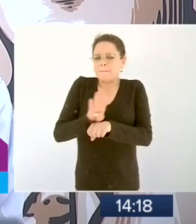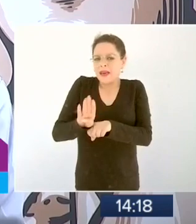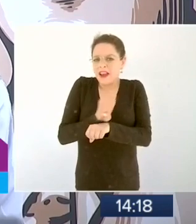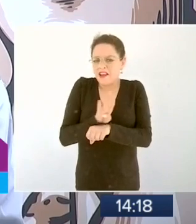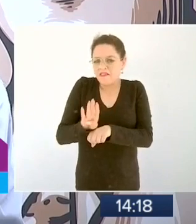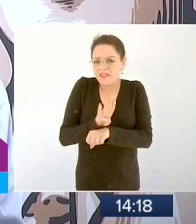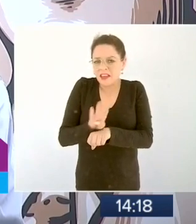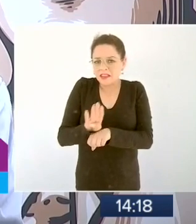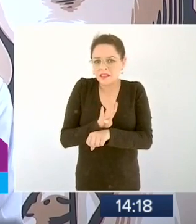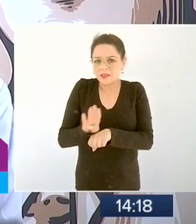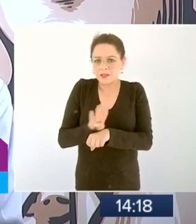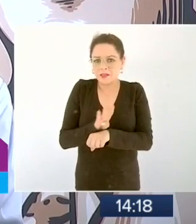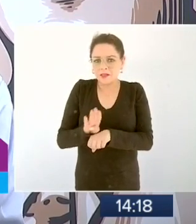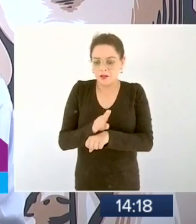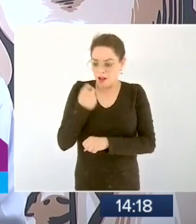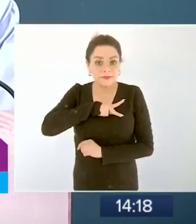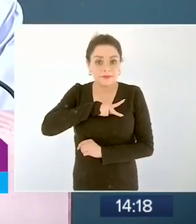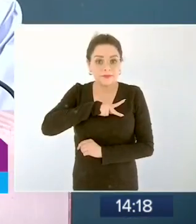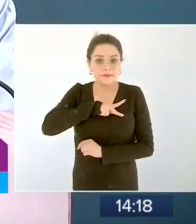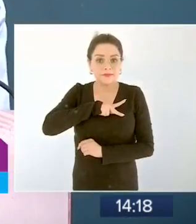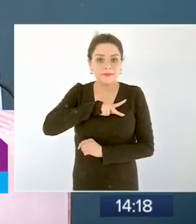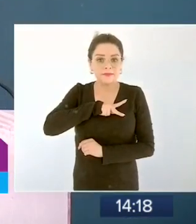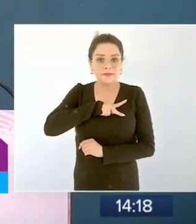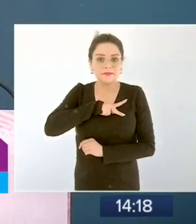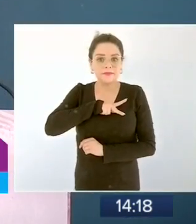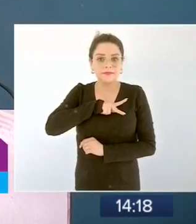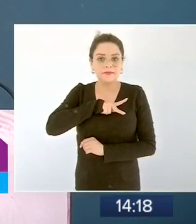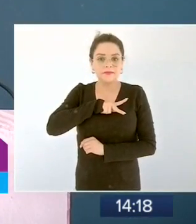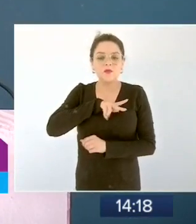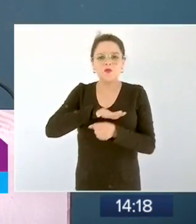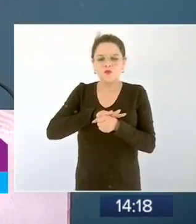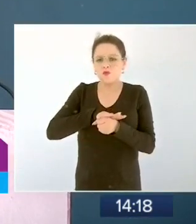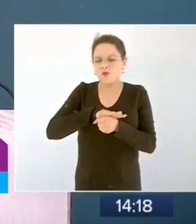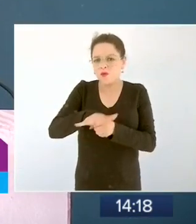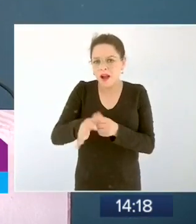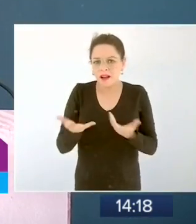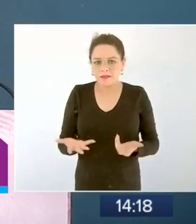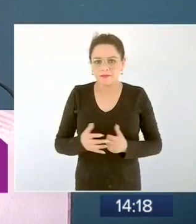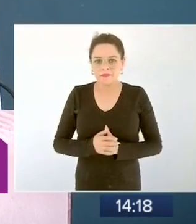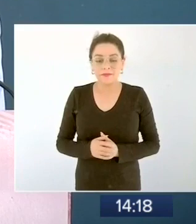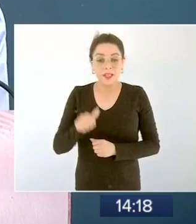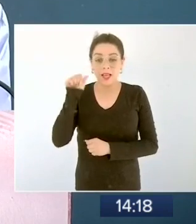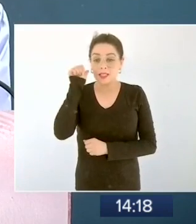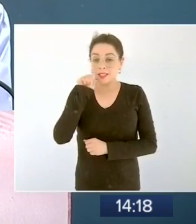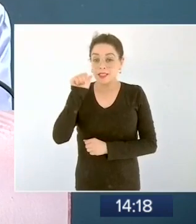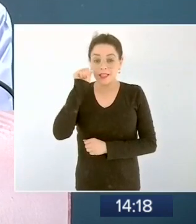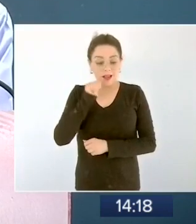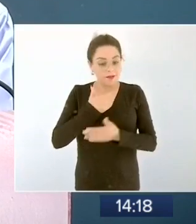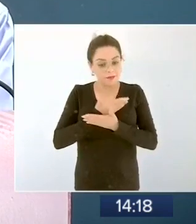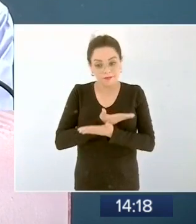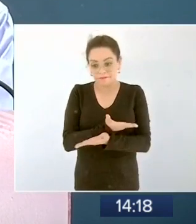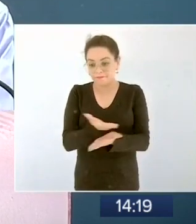del petróleo siempre serán para el pueblo de México.